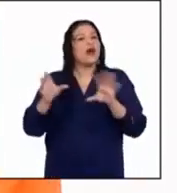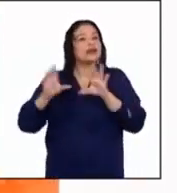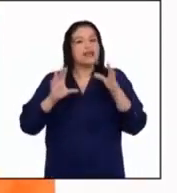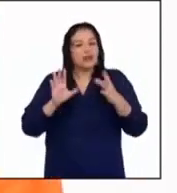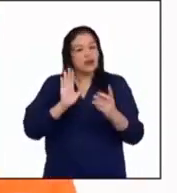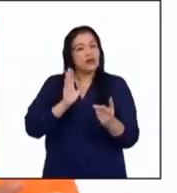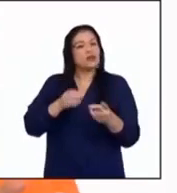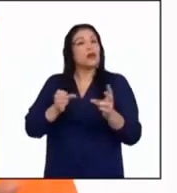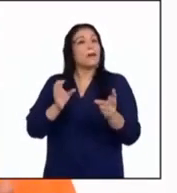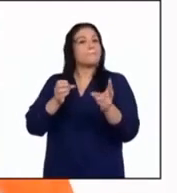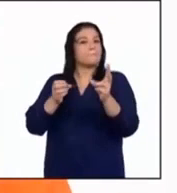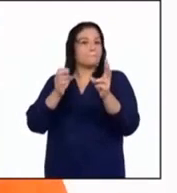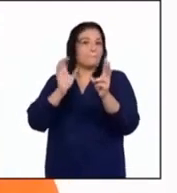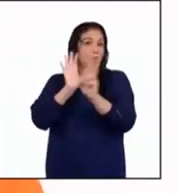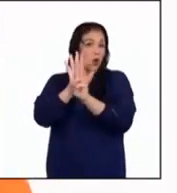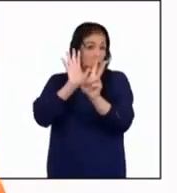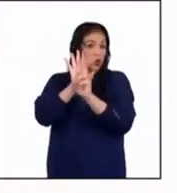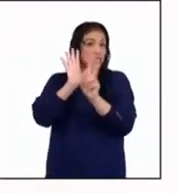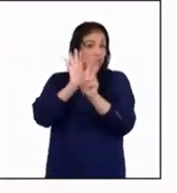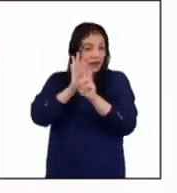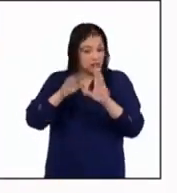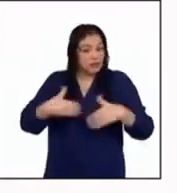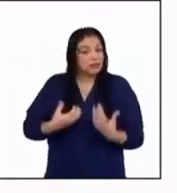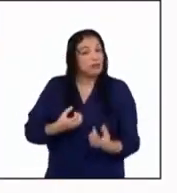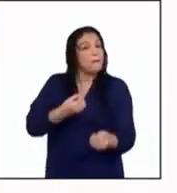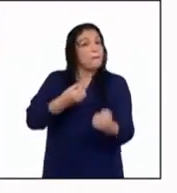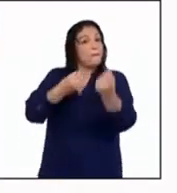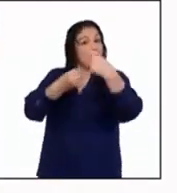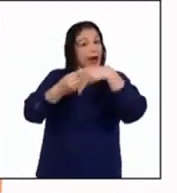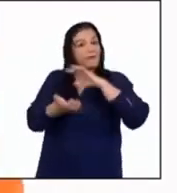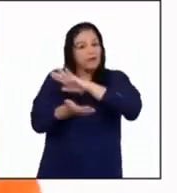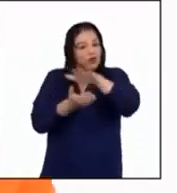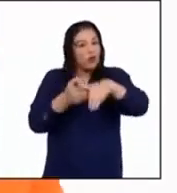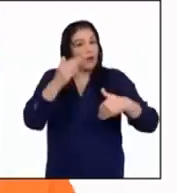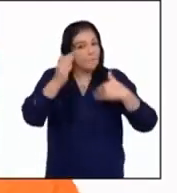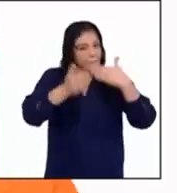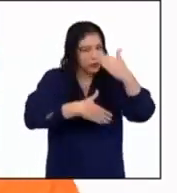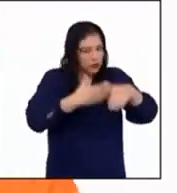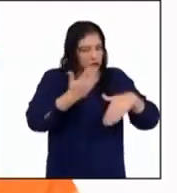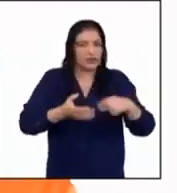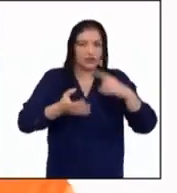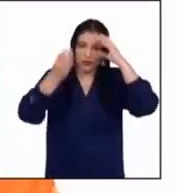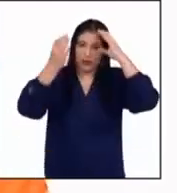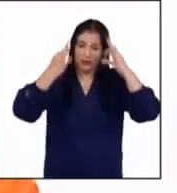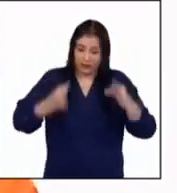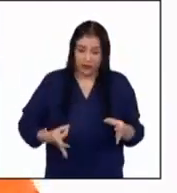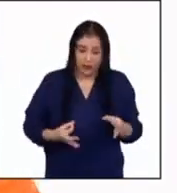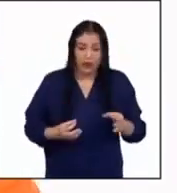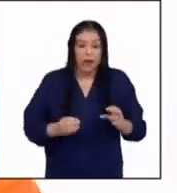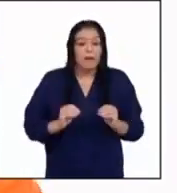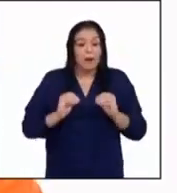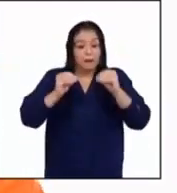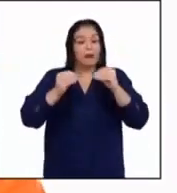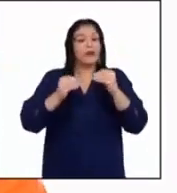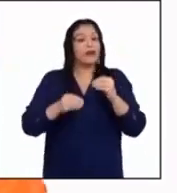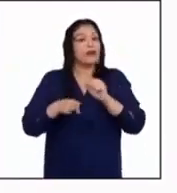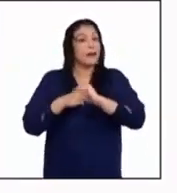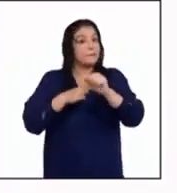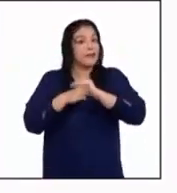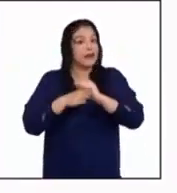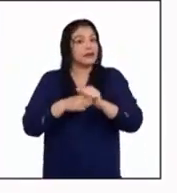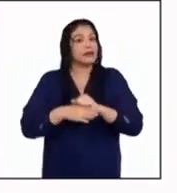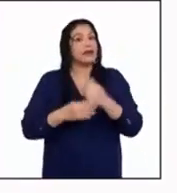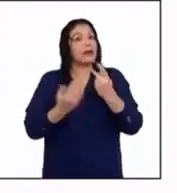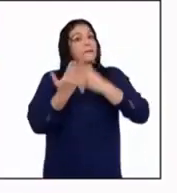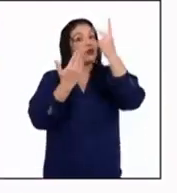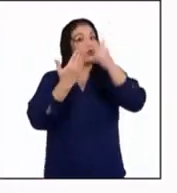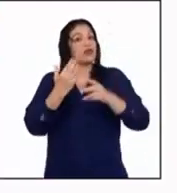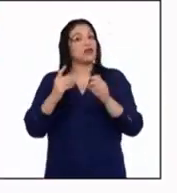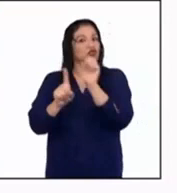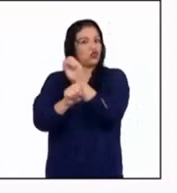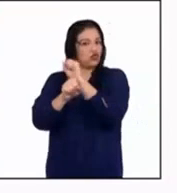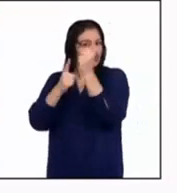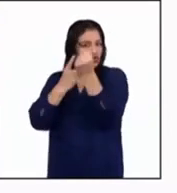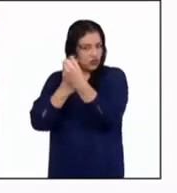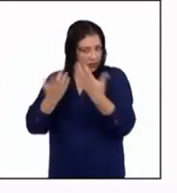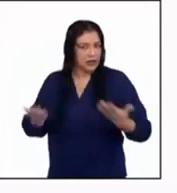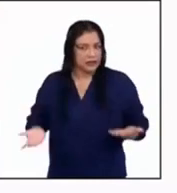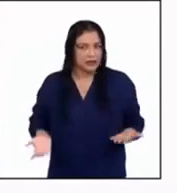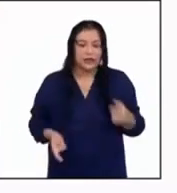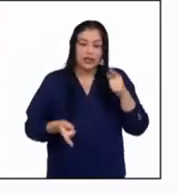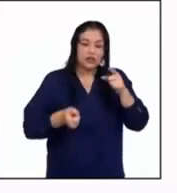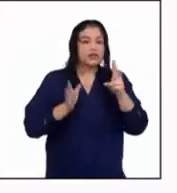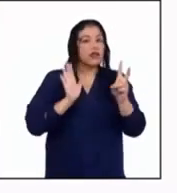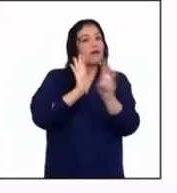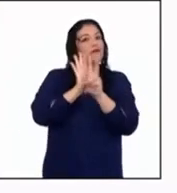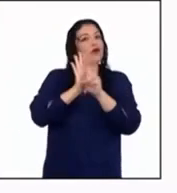vez más en todo el proceso de toma de decisiones para la implementación de proyectos sociales. De esta manera, los voluntarios